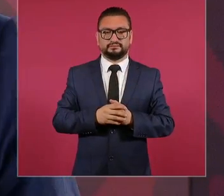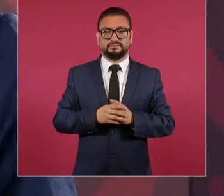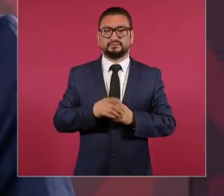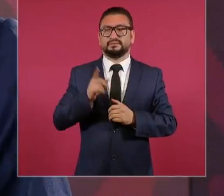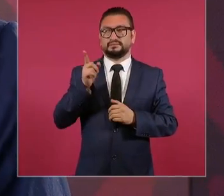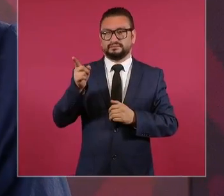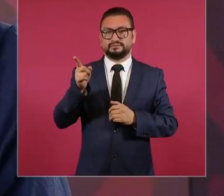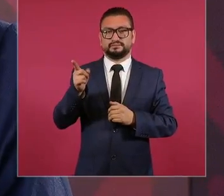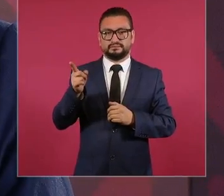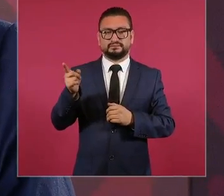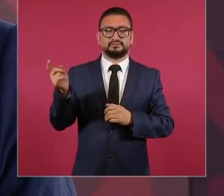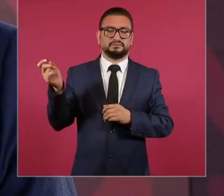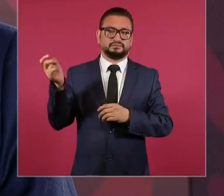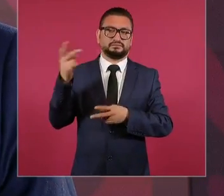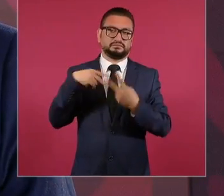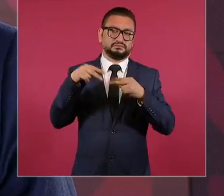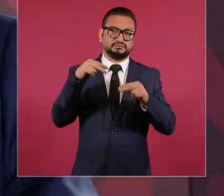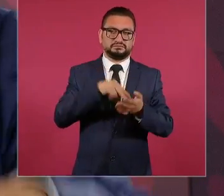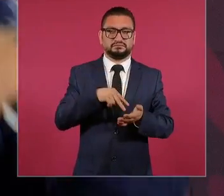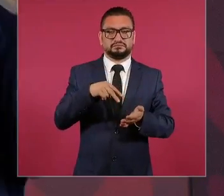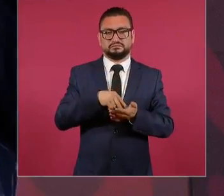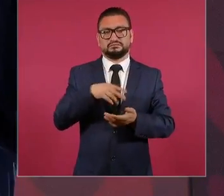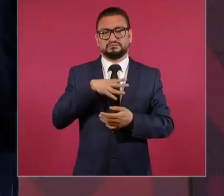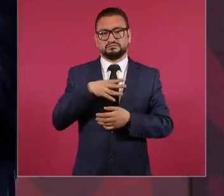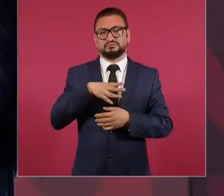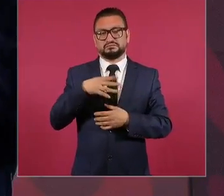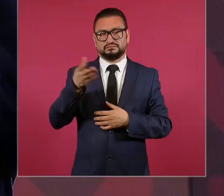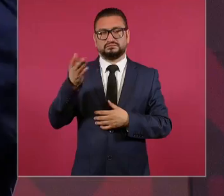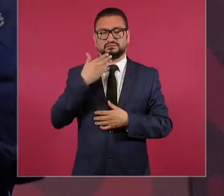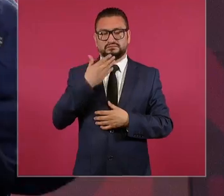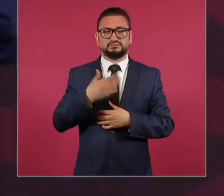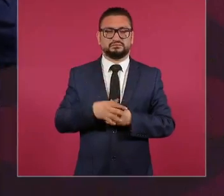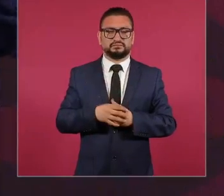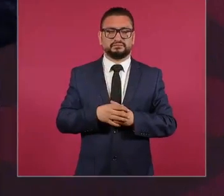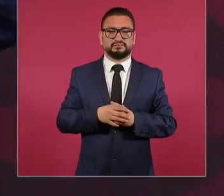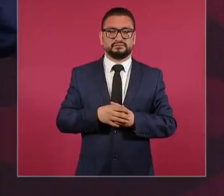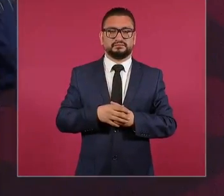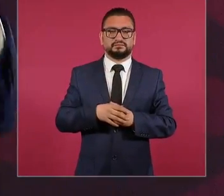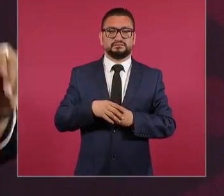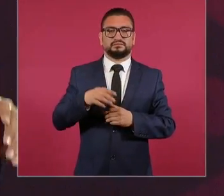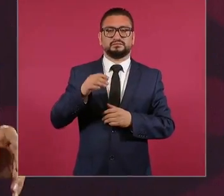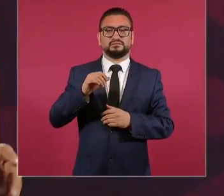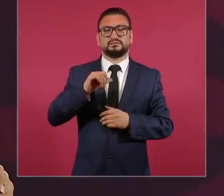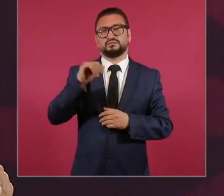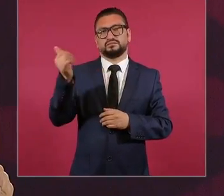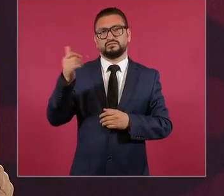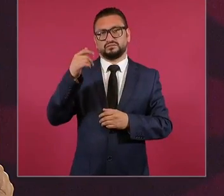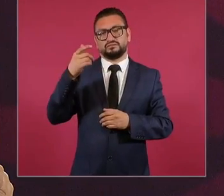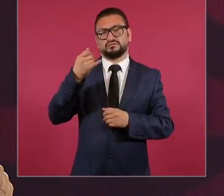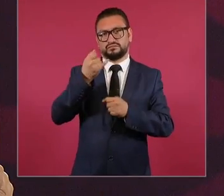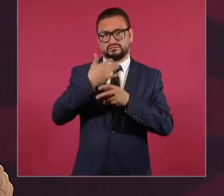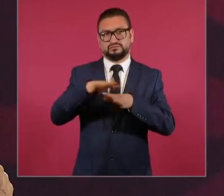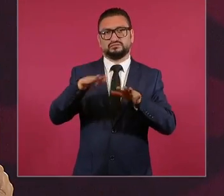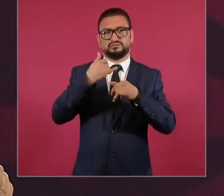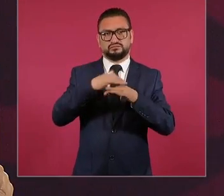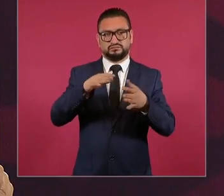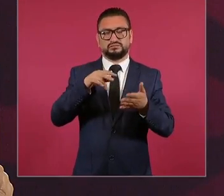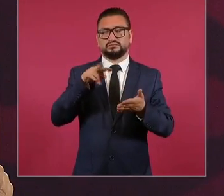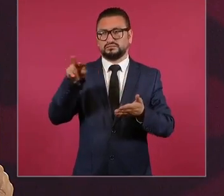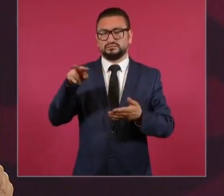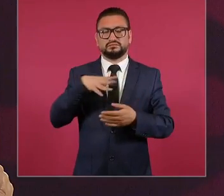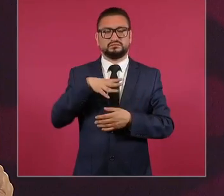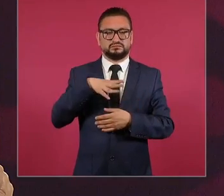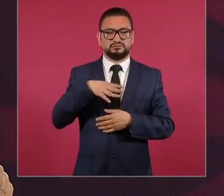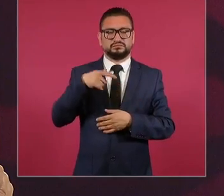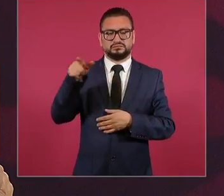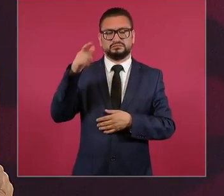asistía y en otros informes entonces